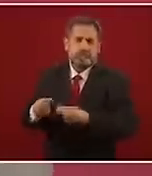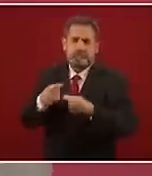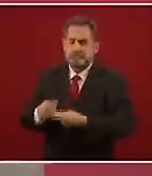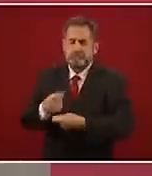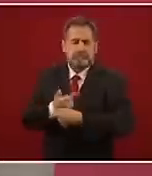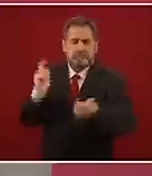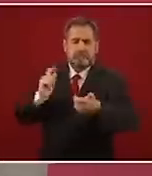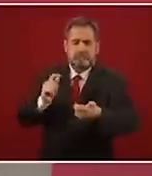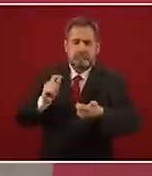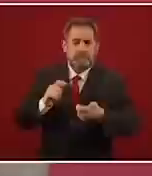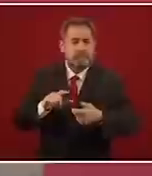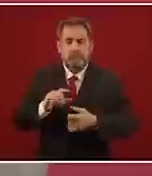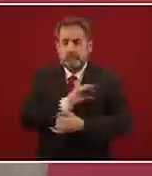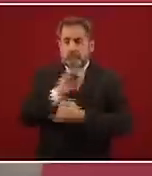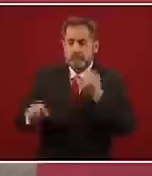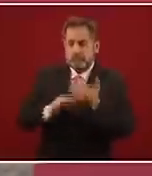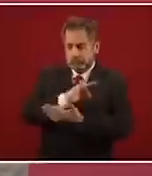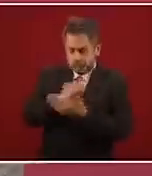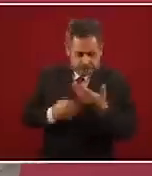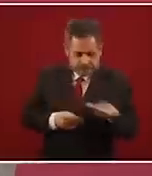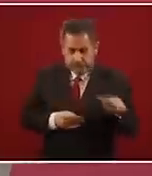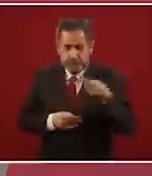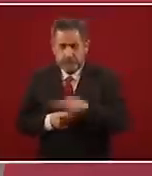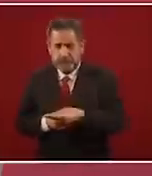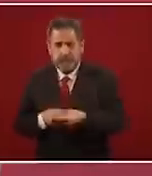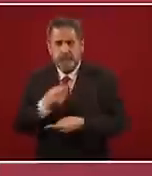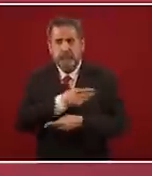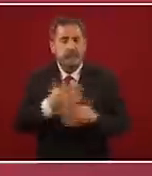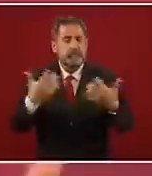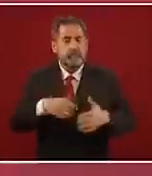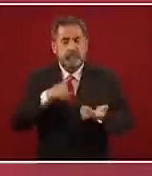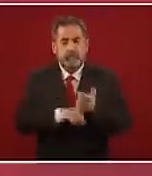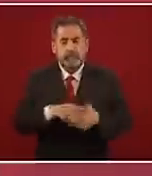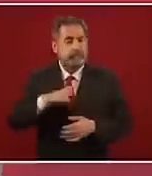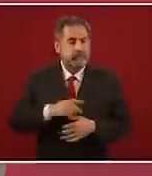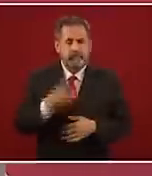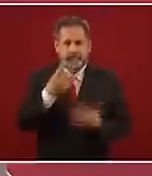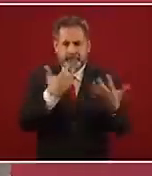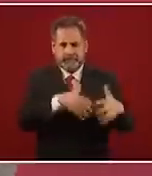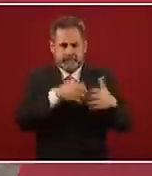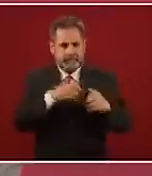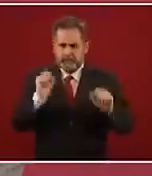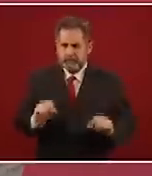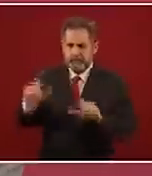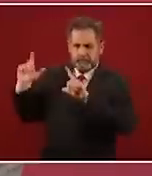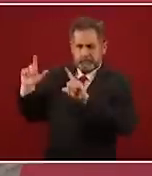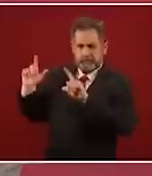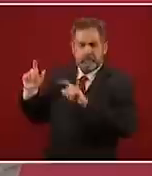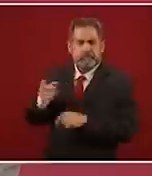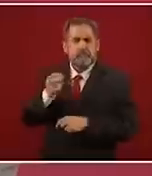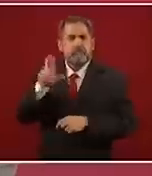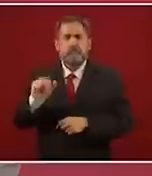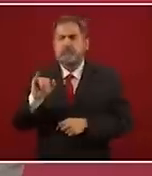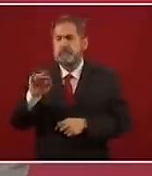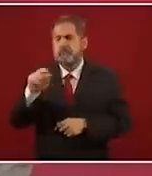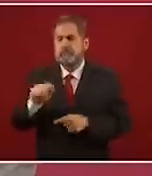y al final pasa la factura y dice cuánto es. En este caso hay tres compañías, son las que presentó la doctora Irma